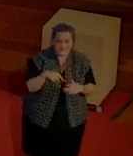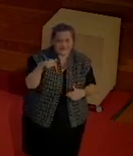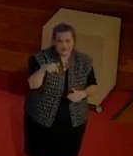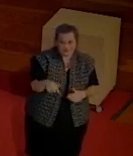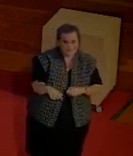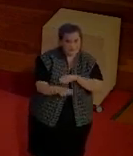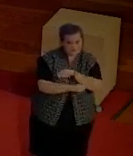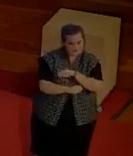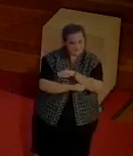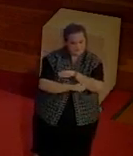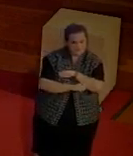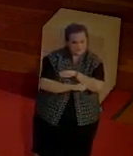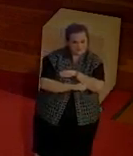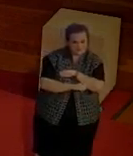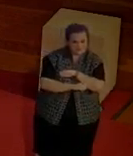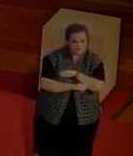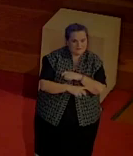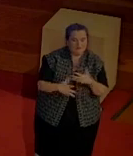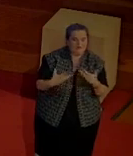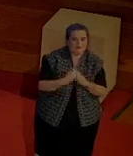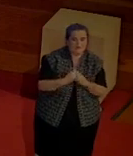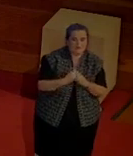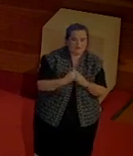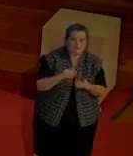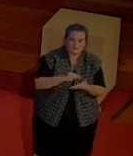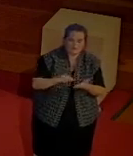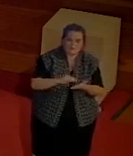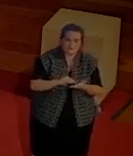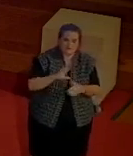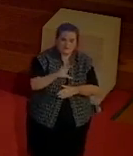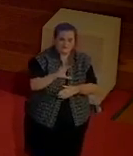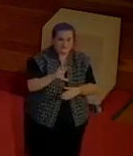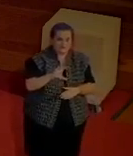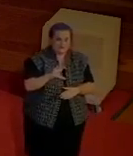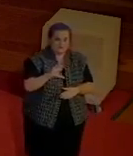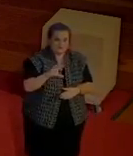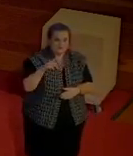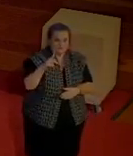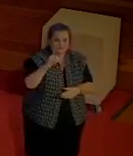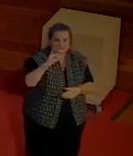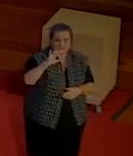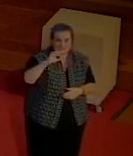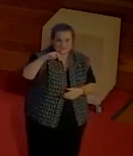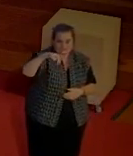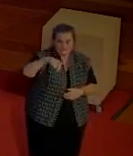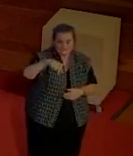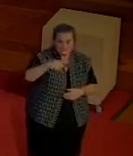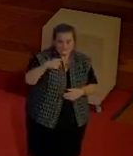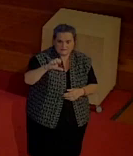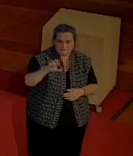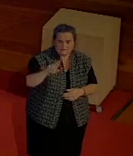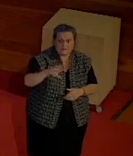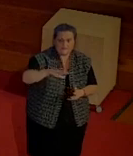nivel con con Henry kissinger como secretario de estado viaja a China estamos en el contexto de la Guerra